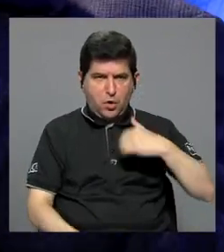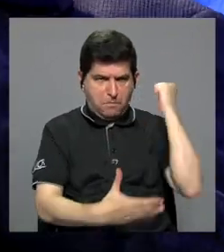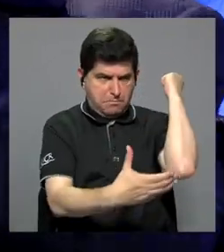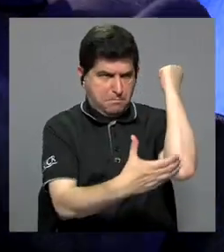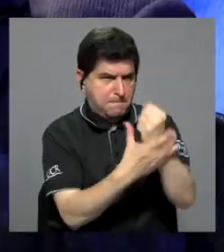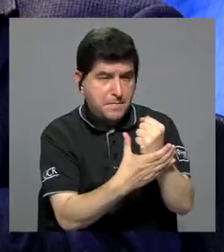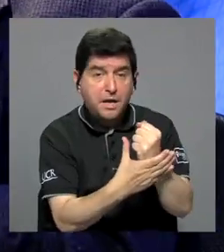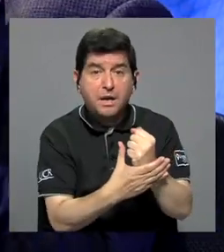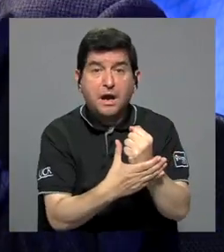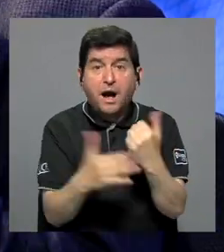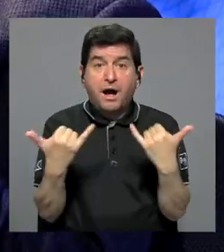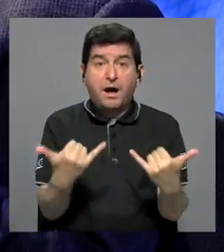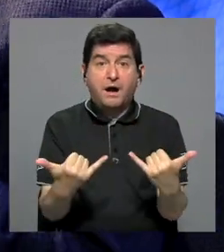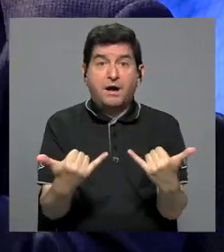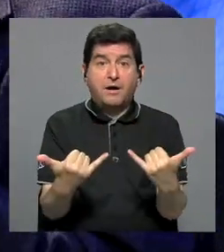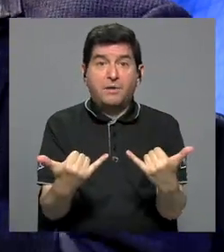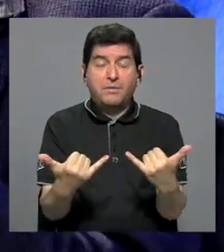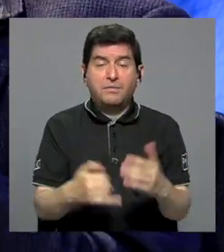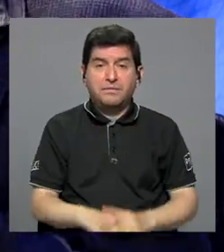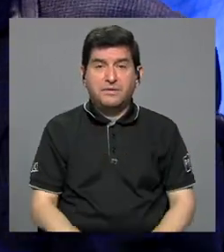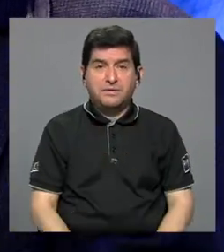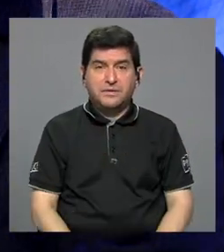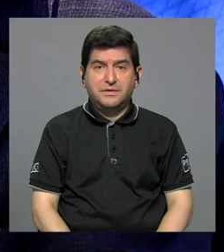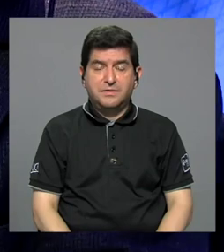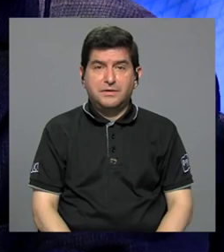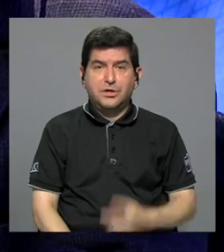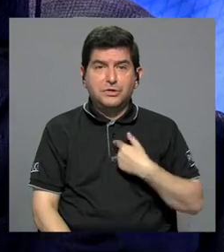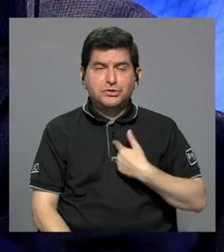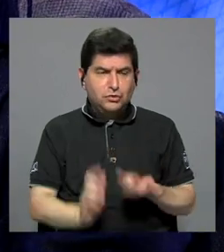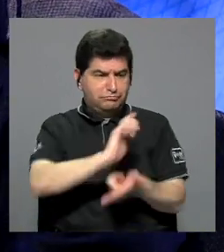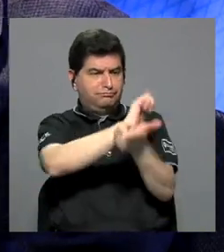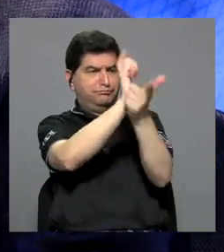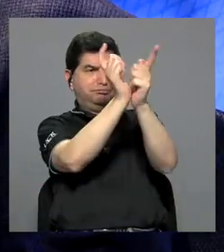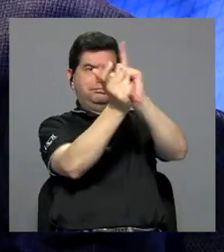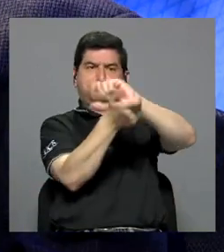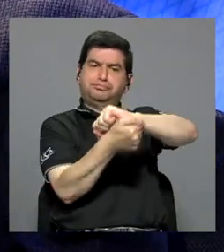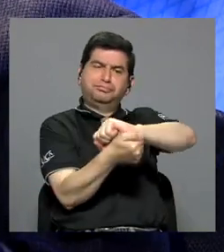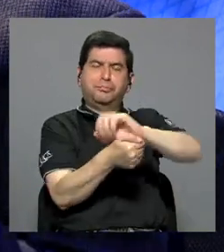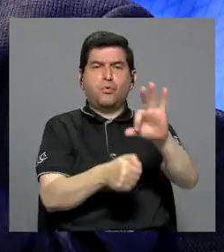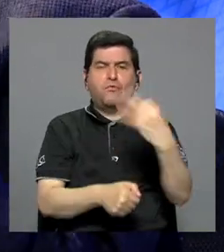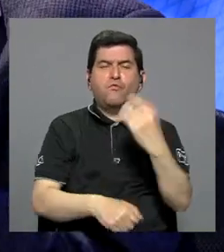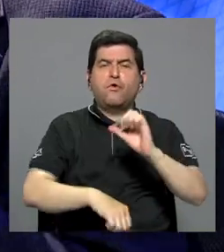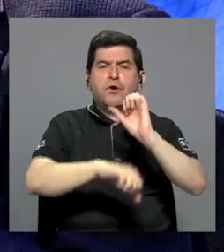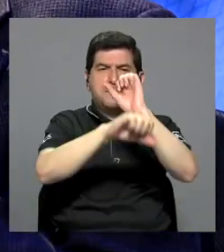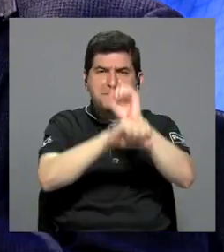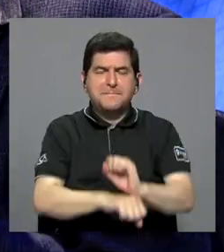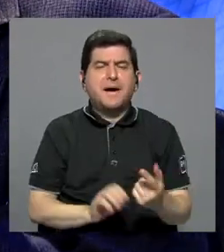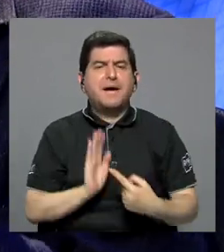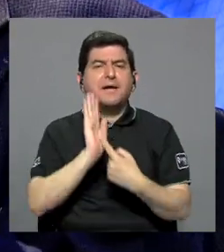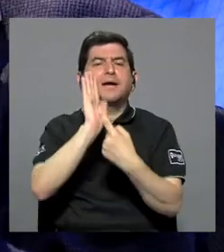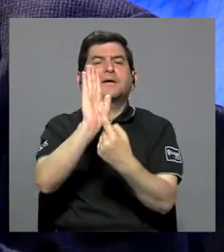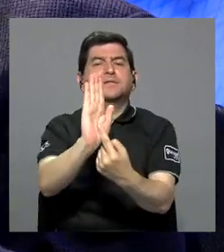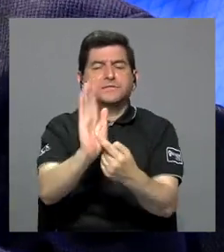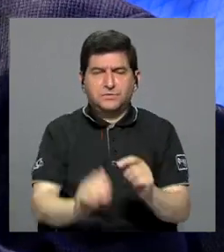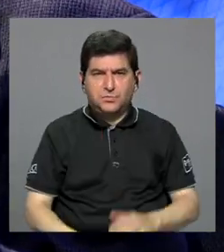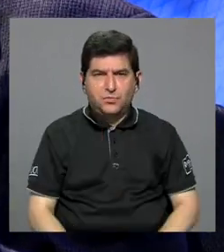él ya no puede dejar. Entonces aquí estoy invirtiendo la forma tradicional en que se